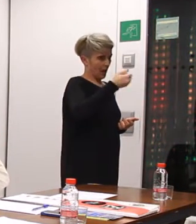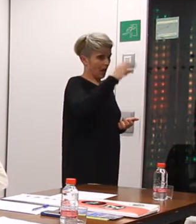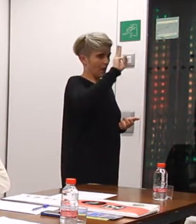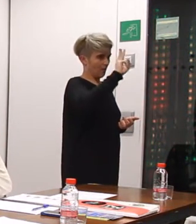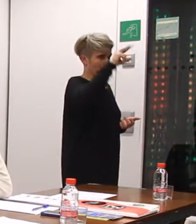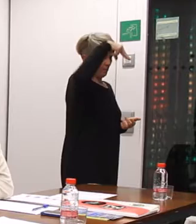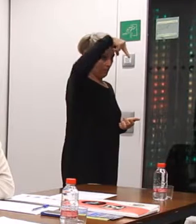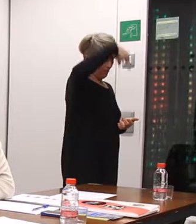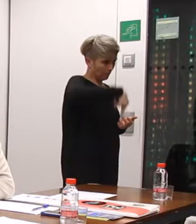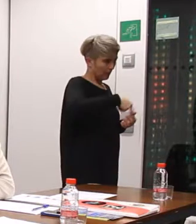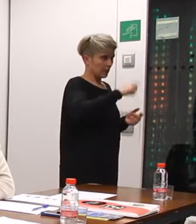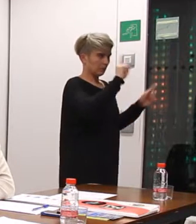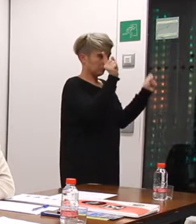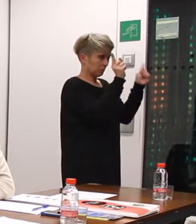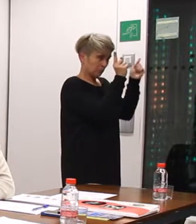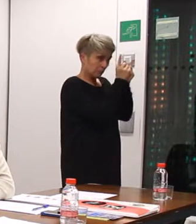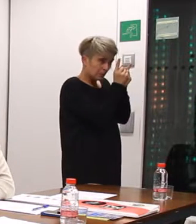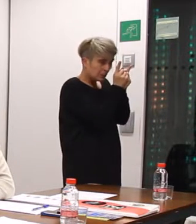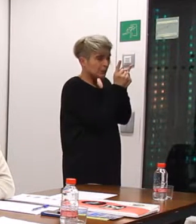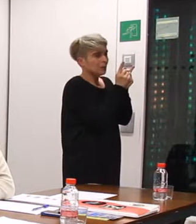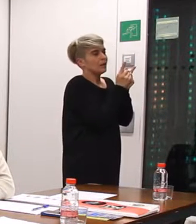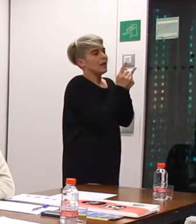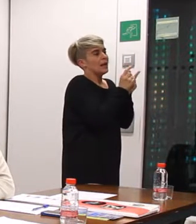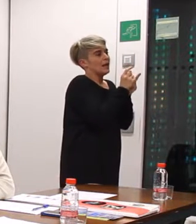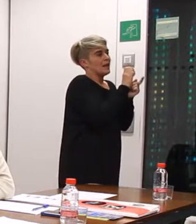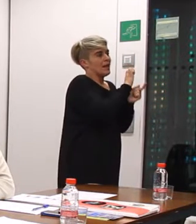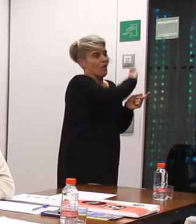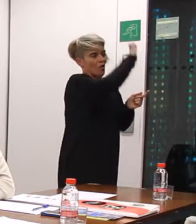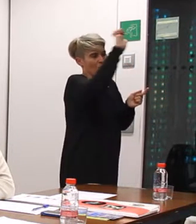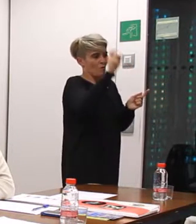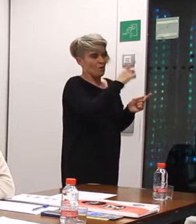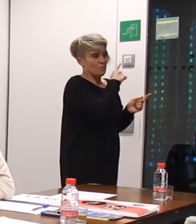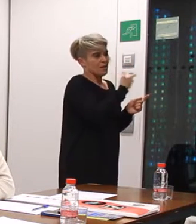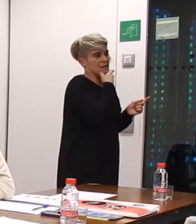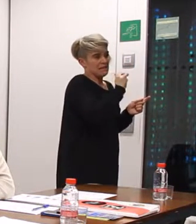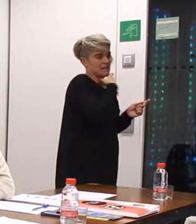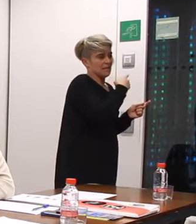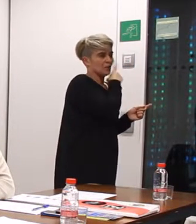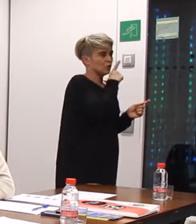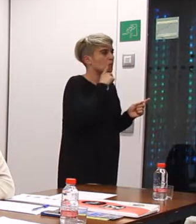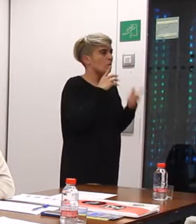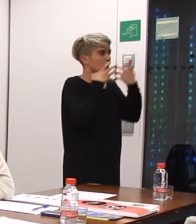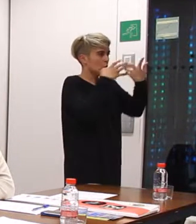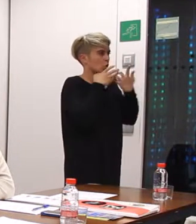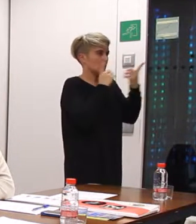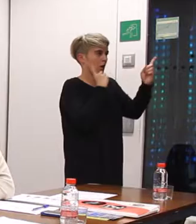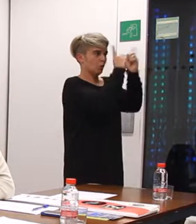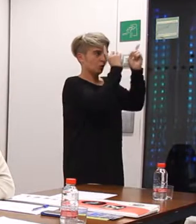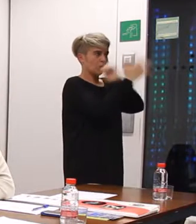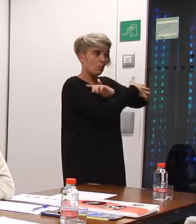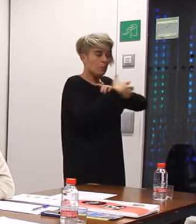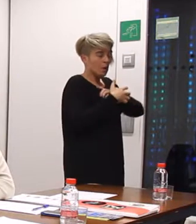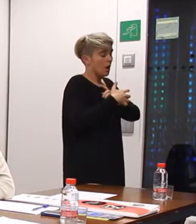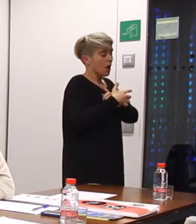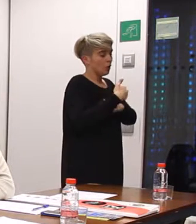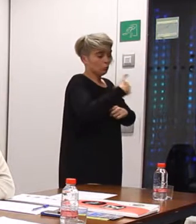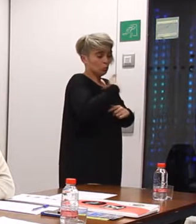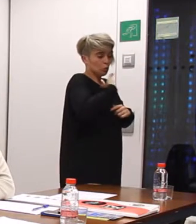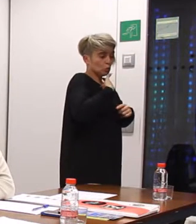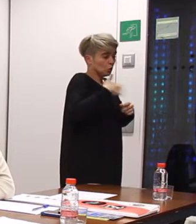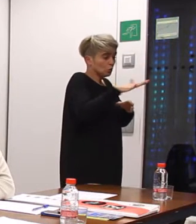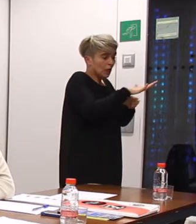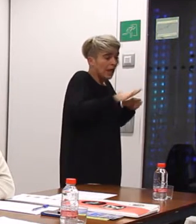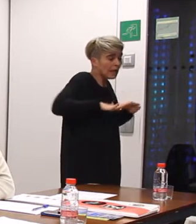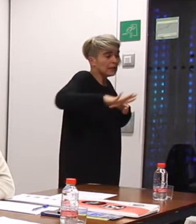siglas en inglés de European Anti-Poverty Network, que es Red Europea de Lucha contra la Pobreza, para nosotros cualquier espacio de incidencia y